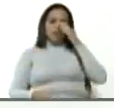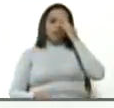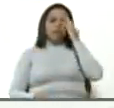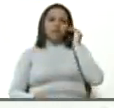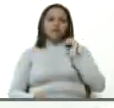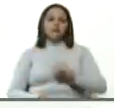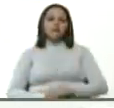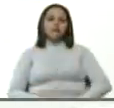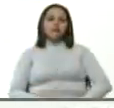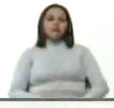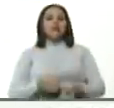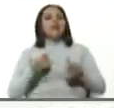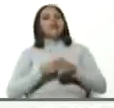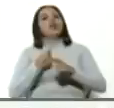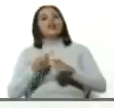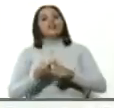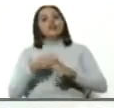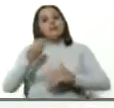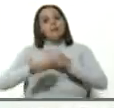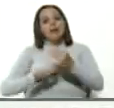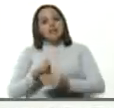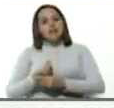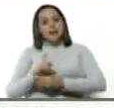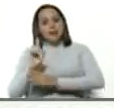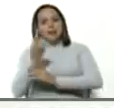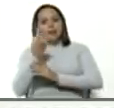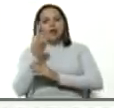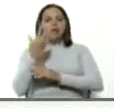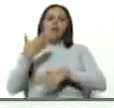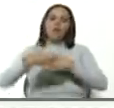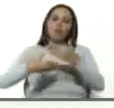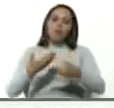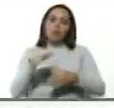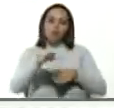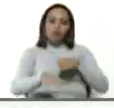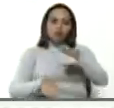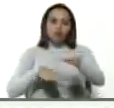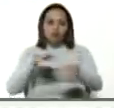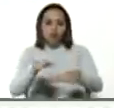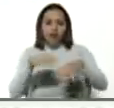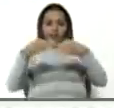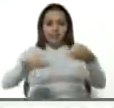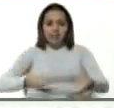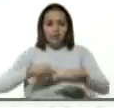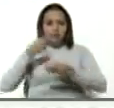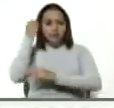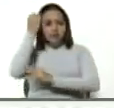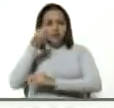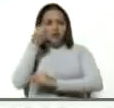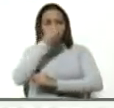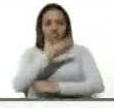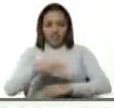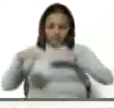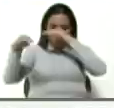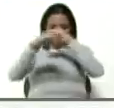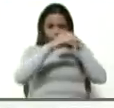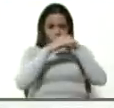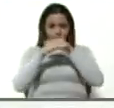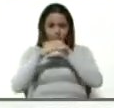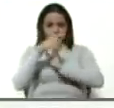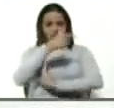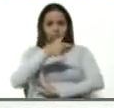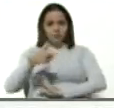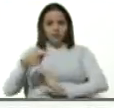Así que vamos adelante, vamos avanzando, siempre pensando en el bien común y